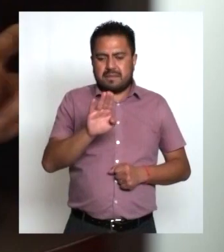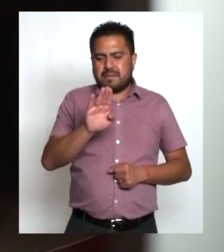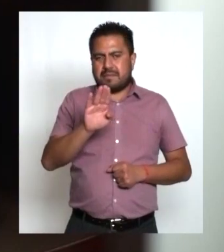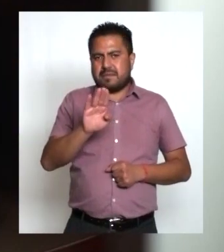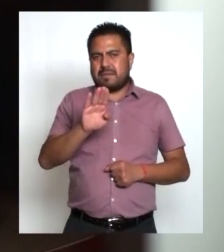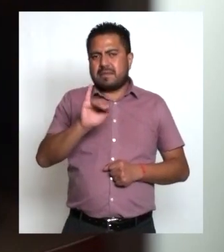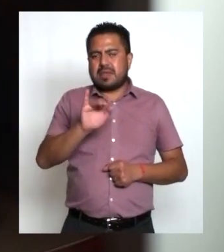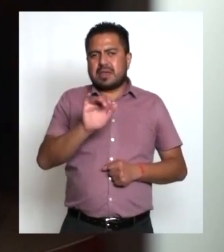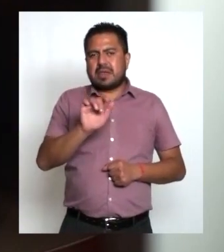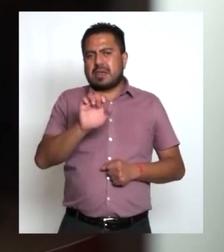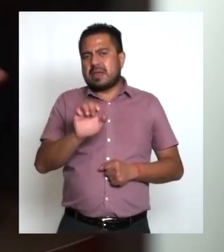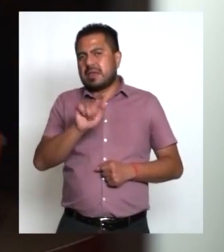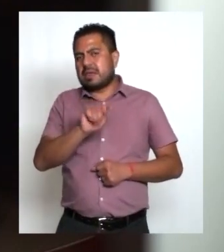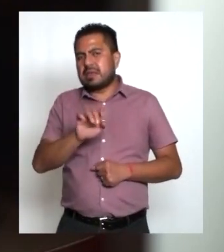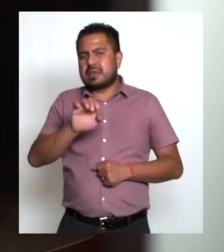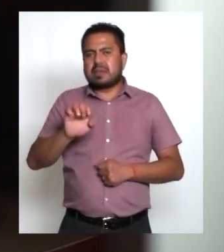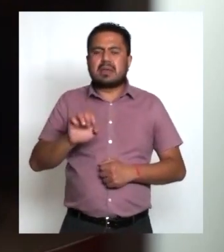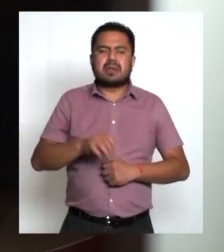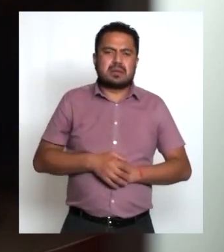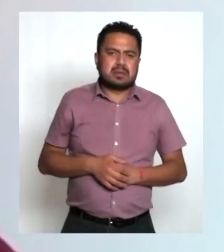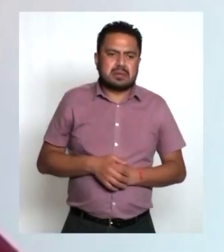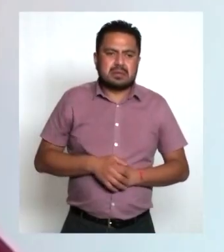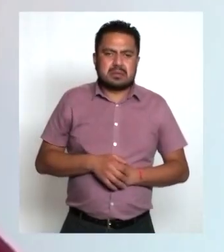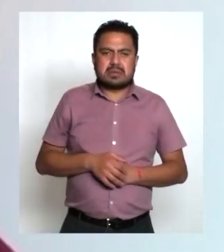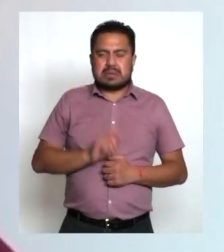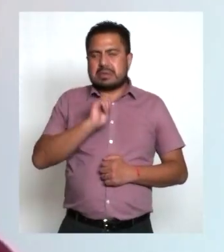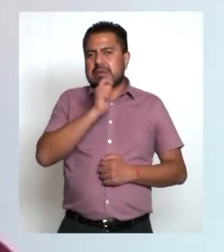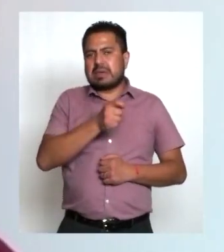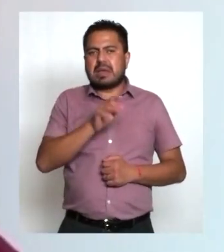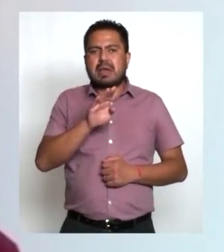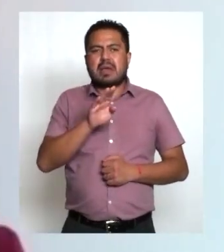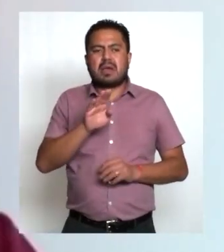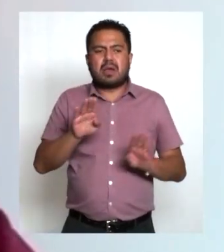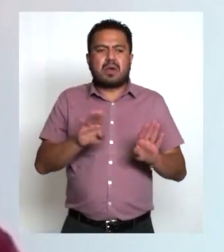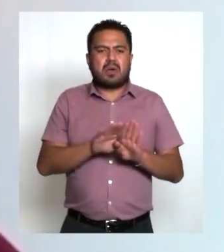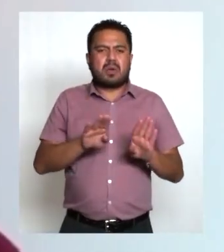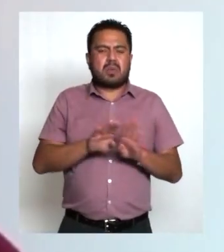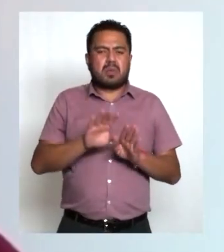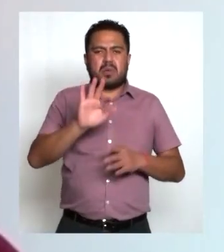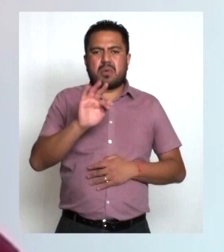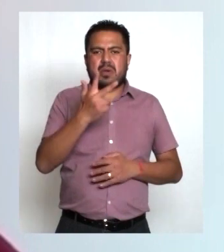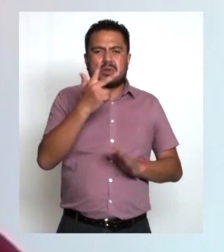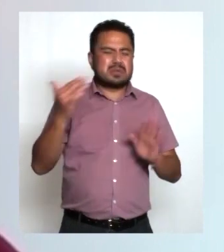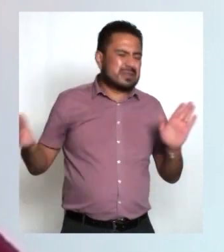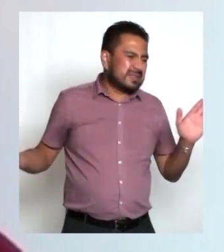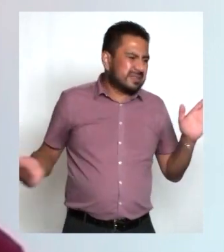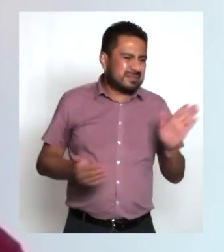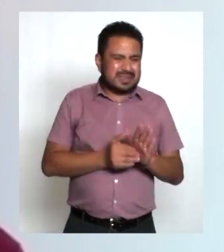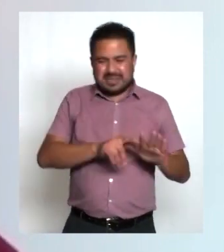bits de información que generas al día? Megabyte es